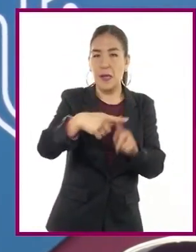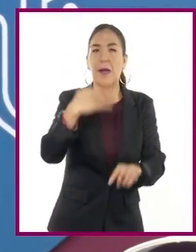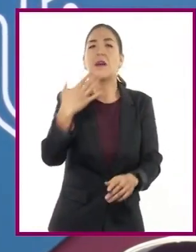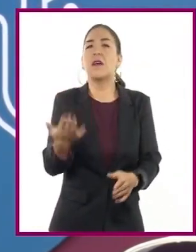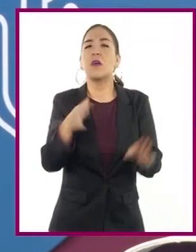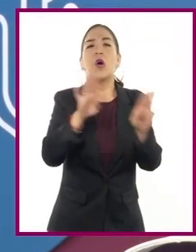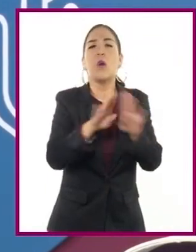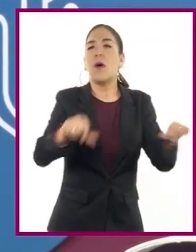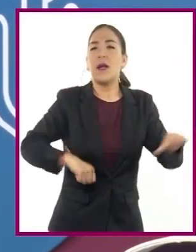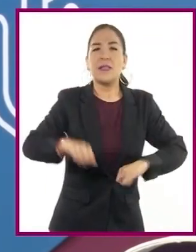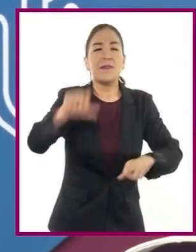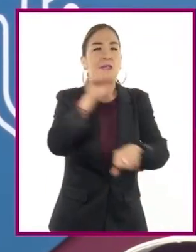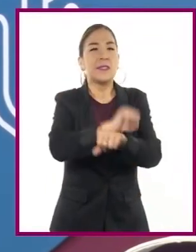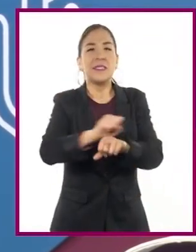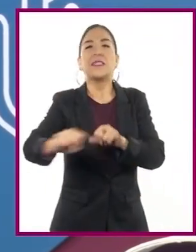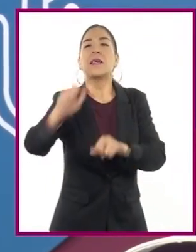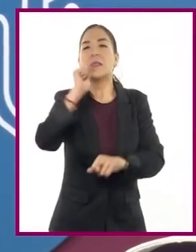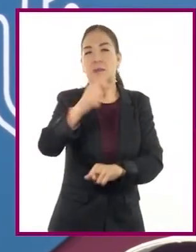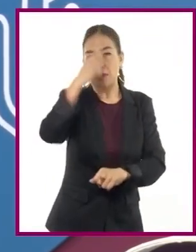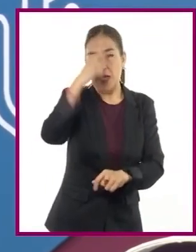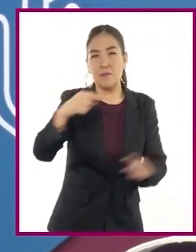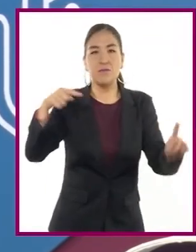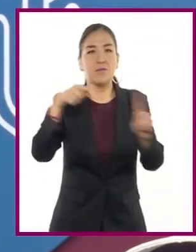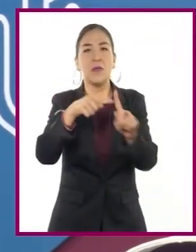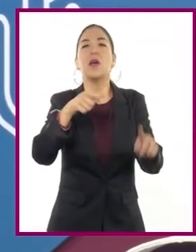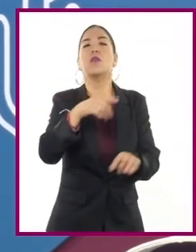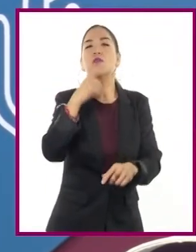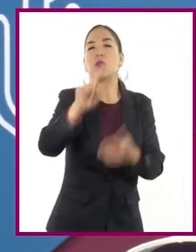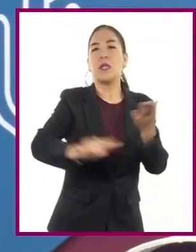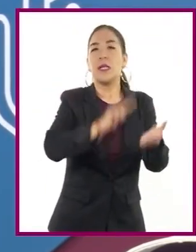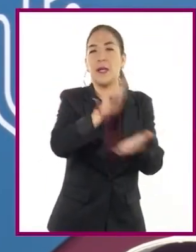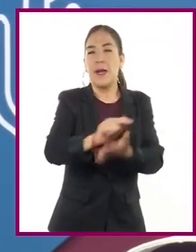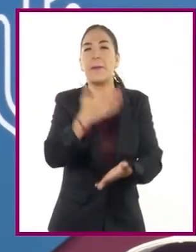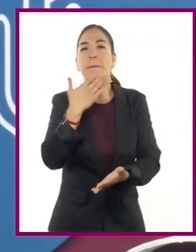muy sencillas que promuevan el apego a la legalidad,